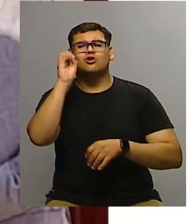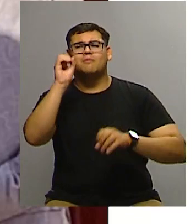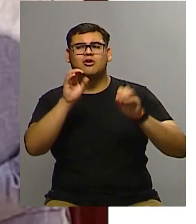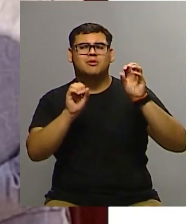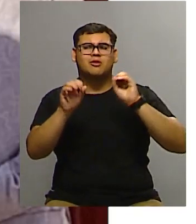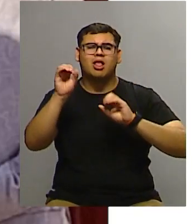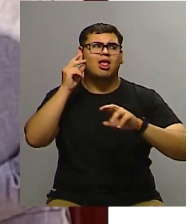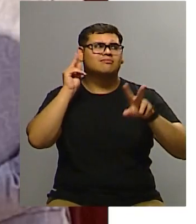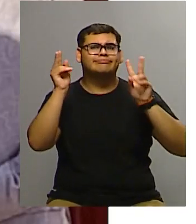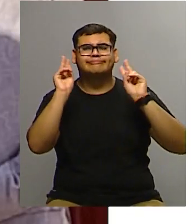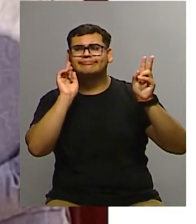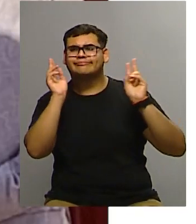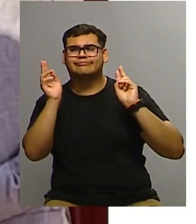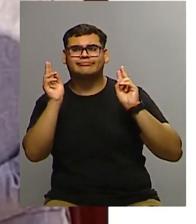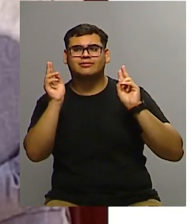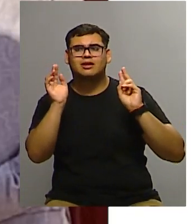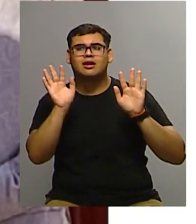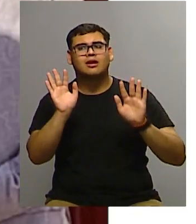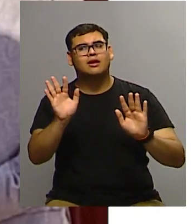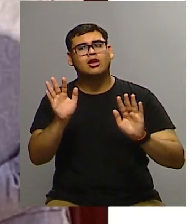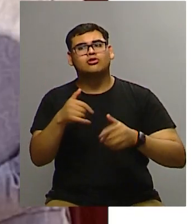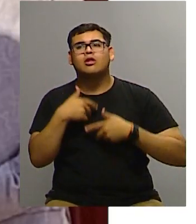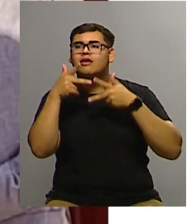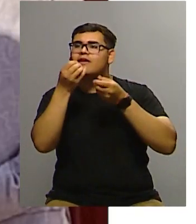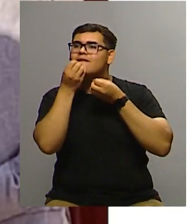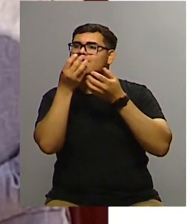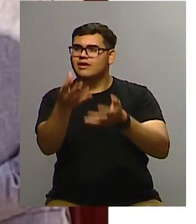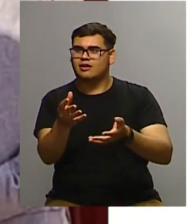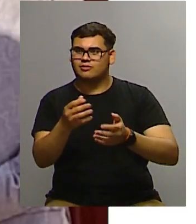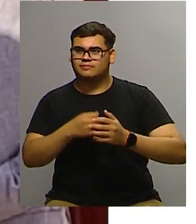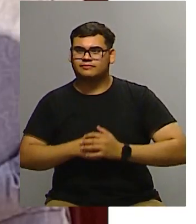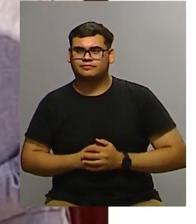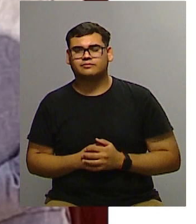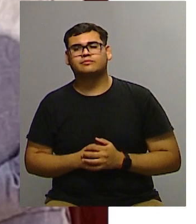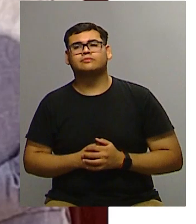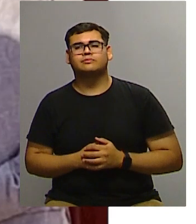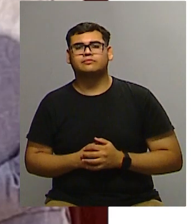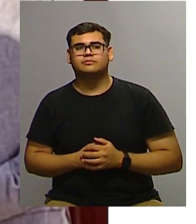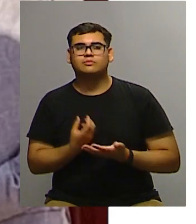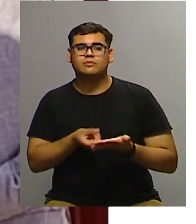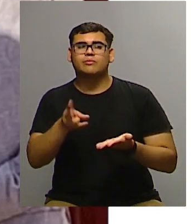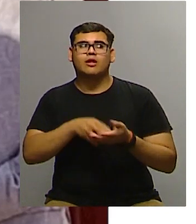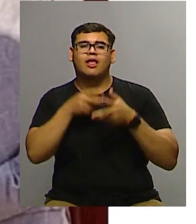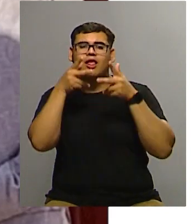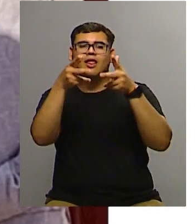vuelvo y quiero ser sincero, ¿no? Vuelvo a lo de la credibilidad política.